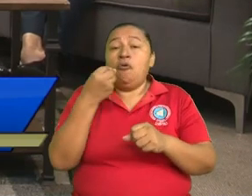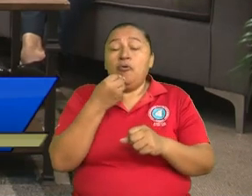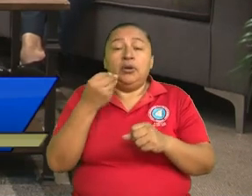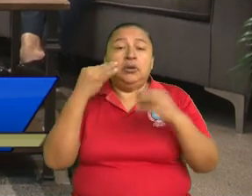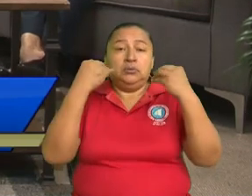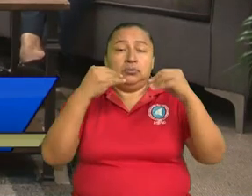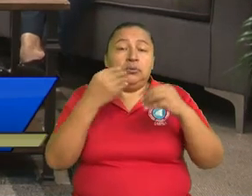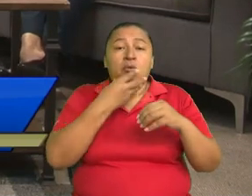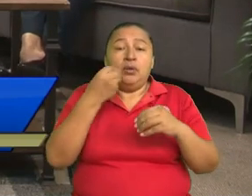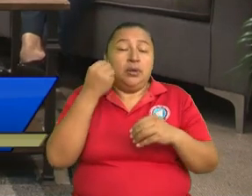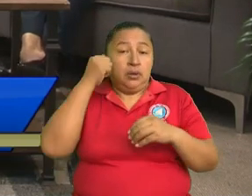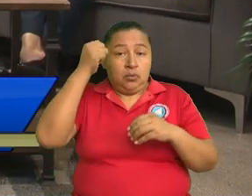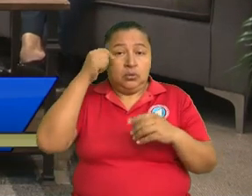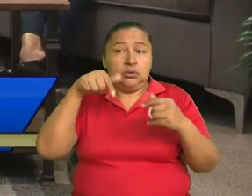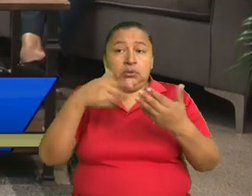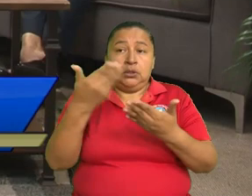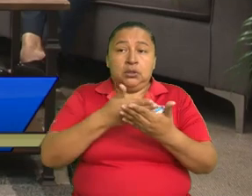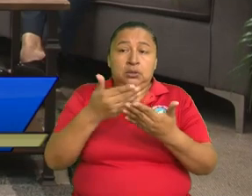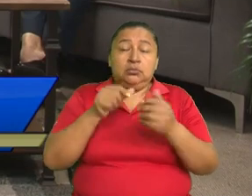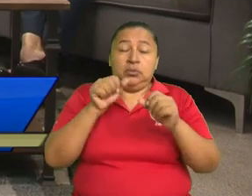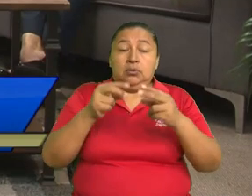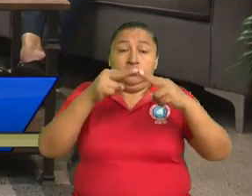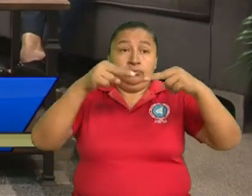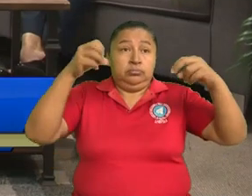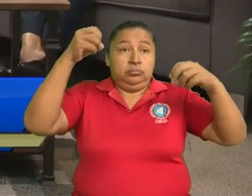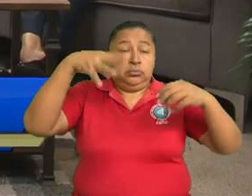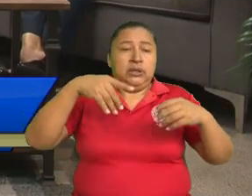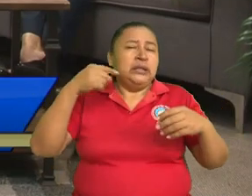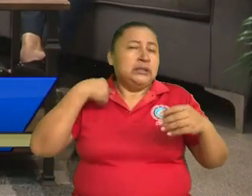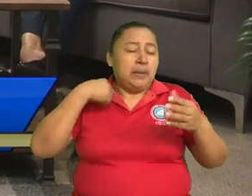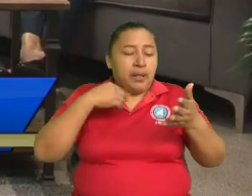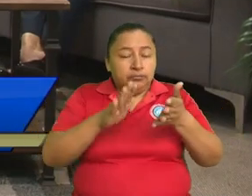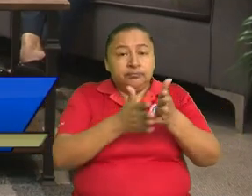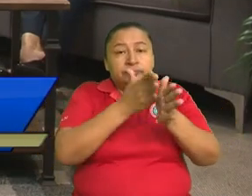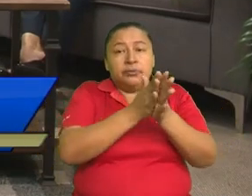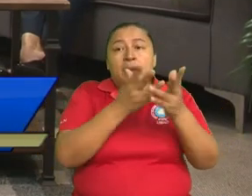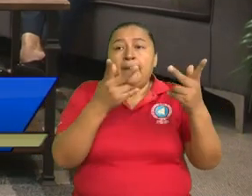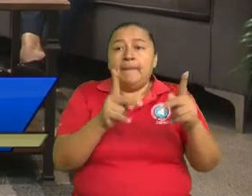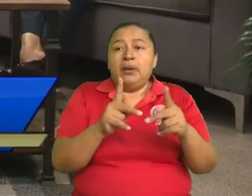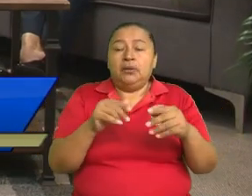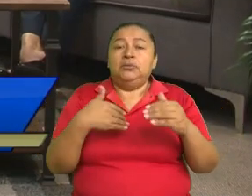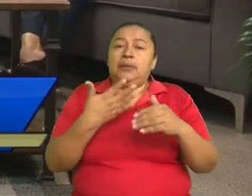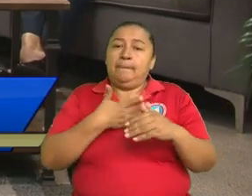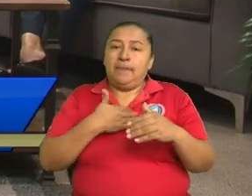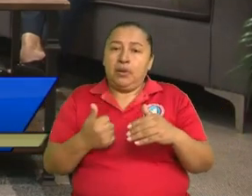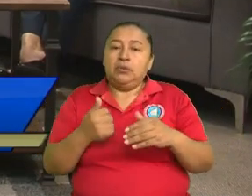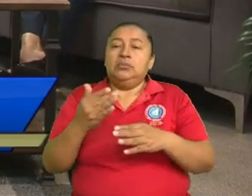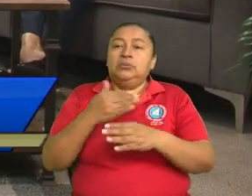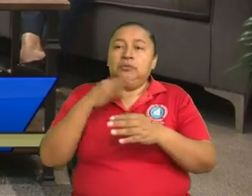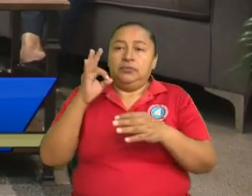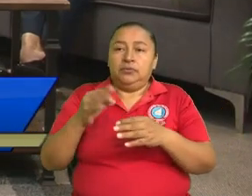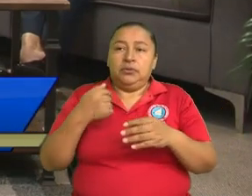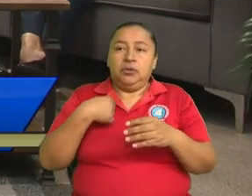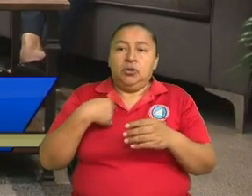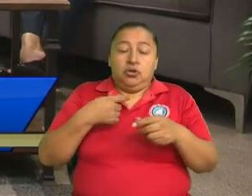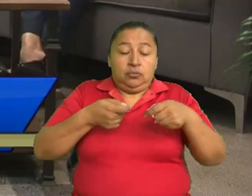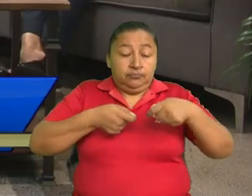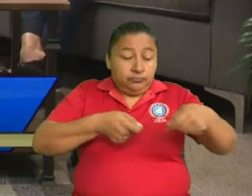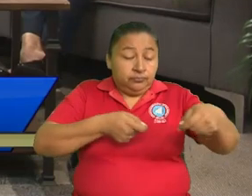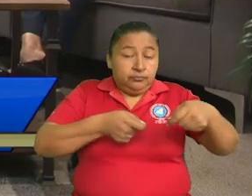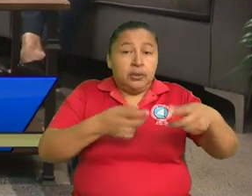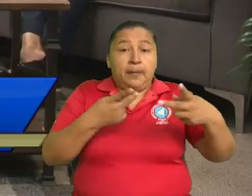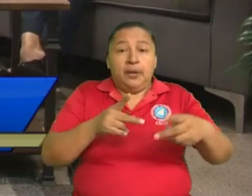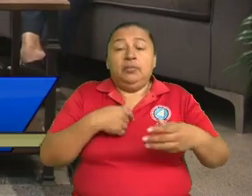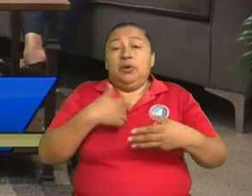y se han perfeccionado en albañilería, por ejemplo. Ellos han sido albañiles siempre, pero claro, se recalifican. Claro. O yo he sido sastre, pero me